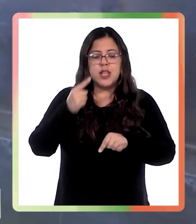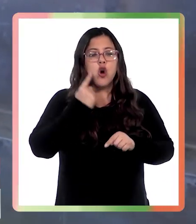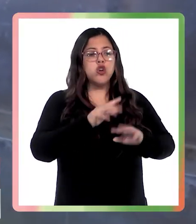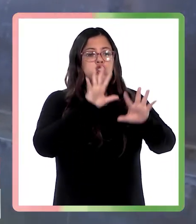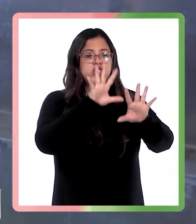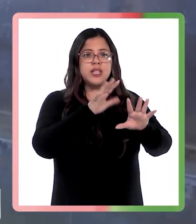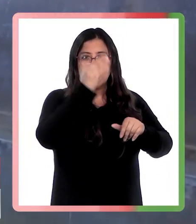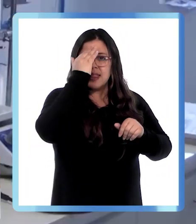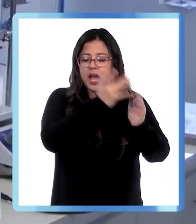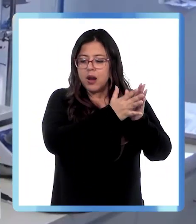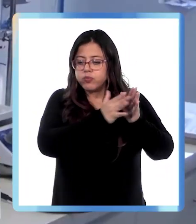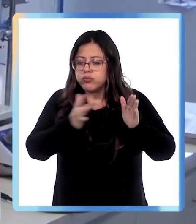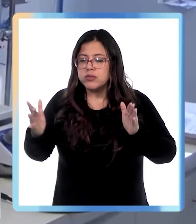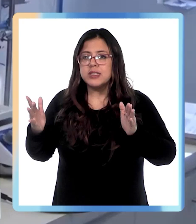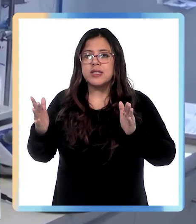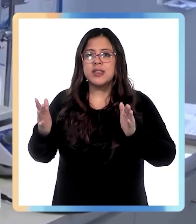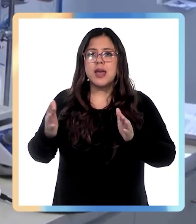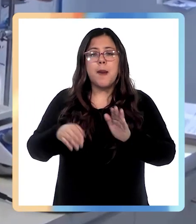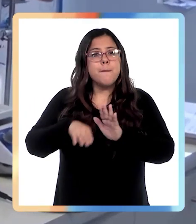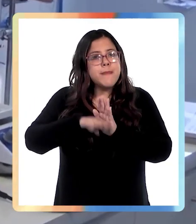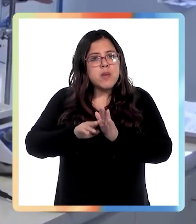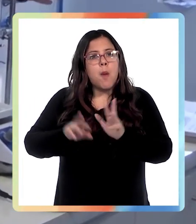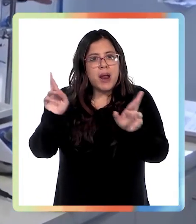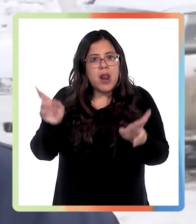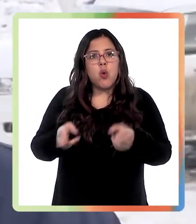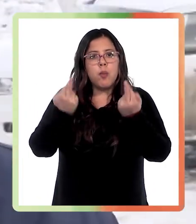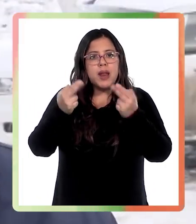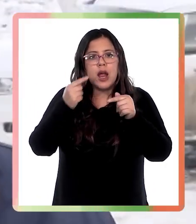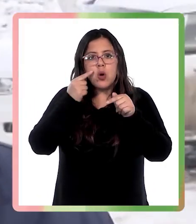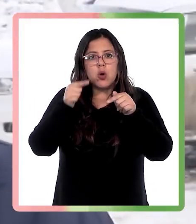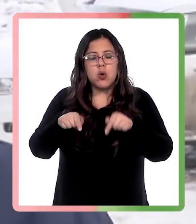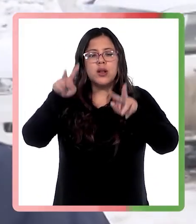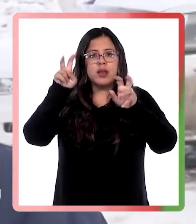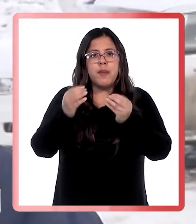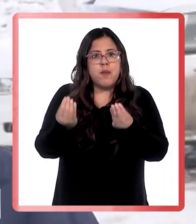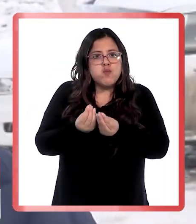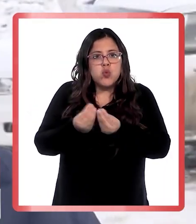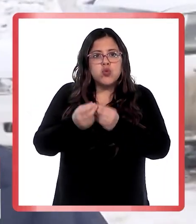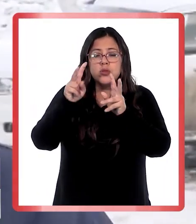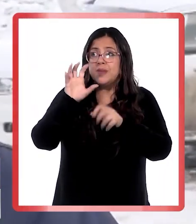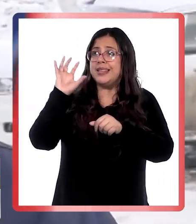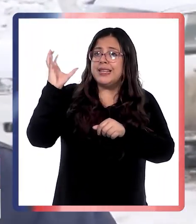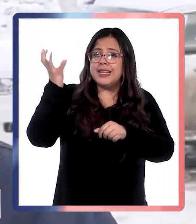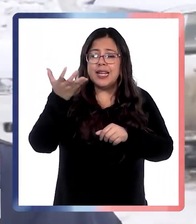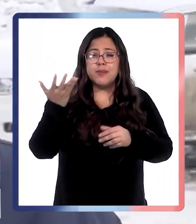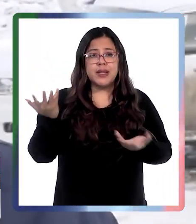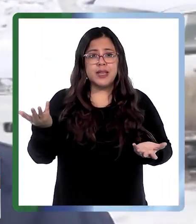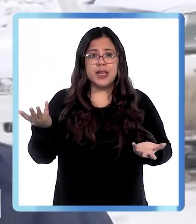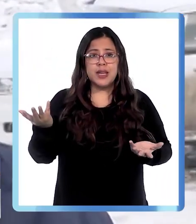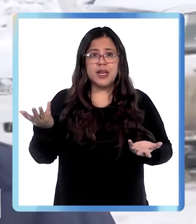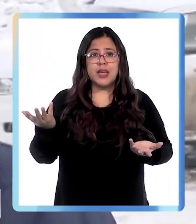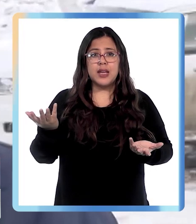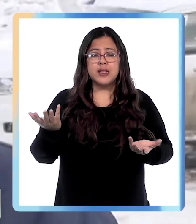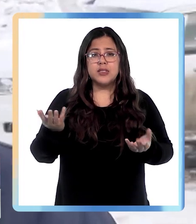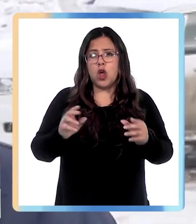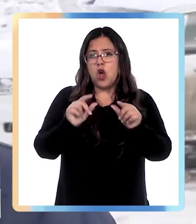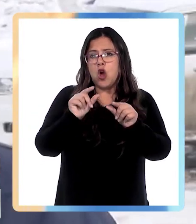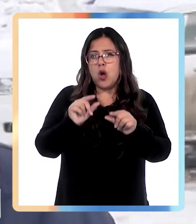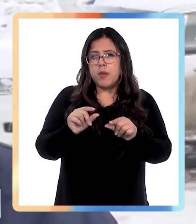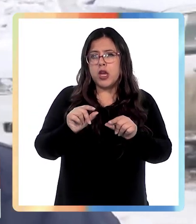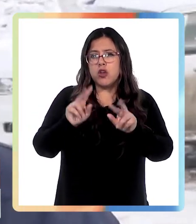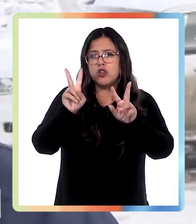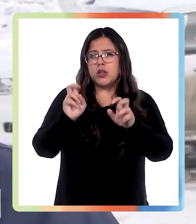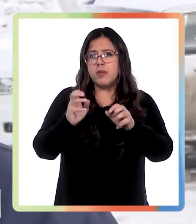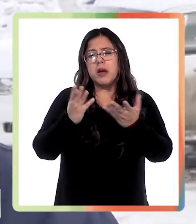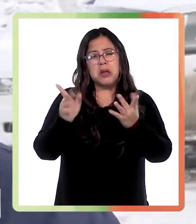10 días a lo mínimo para poder recuperar la red 10 días es bastante en cuanto a la parte meteorológica se viene un pequeño